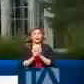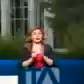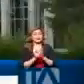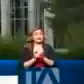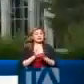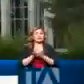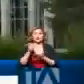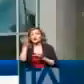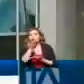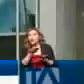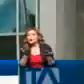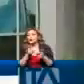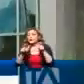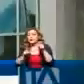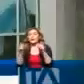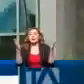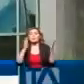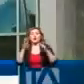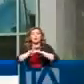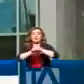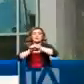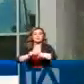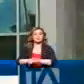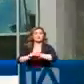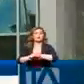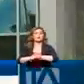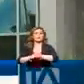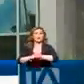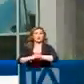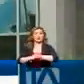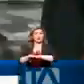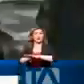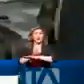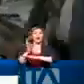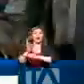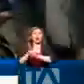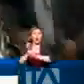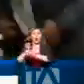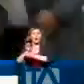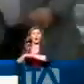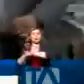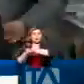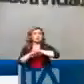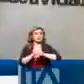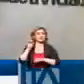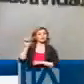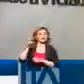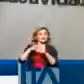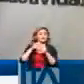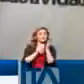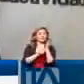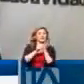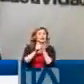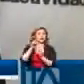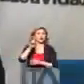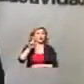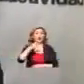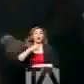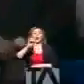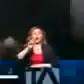alerta sirve para localizar y detener provisionalmente a la persona hasta que se dé su extradición. Nuestro ejemplo cercano es del exministro